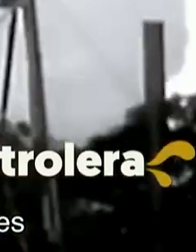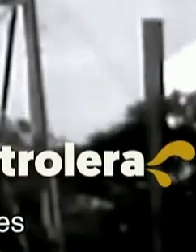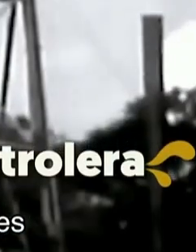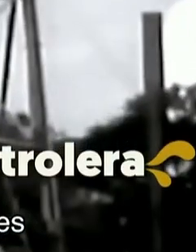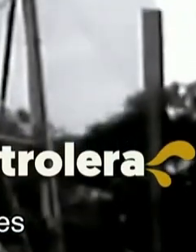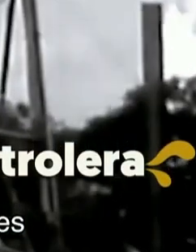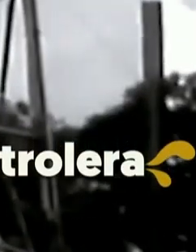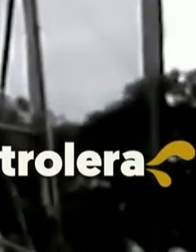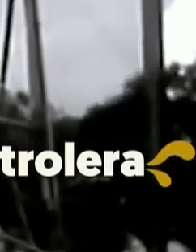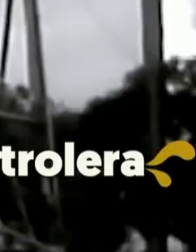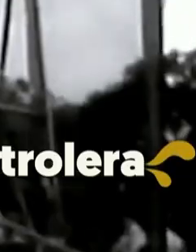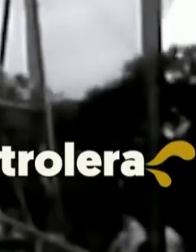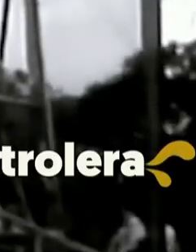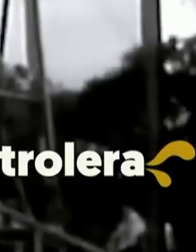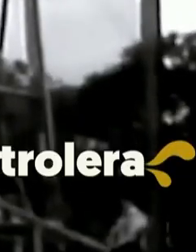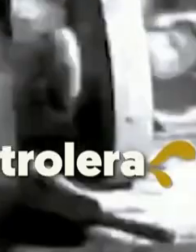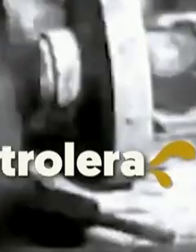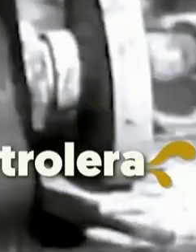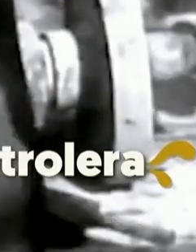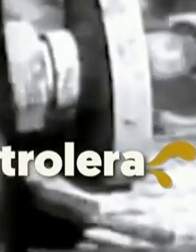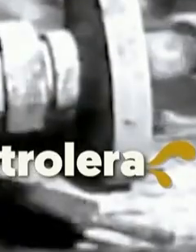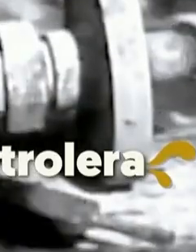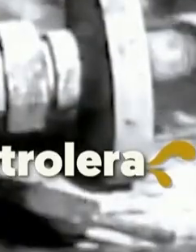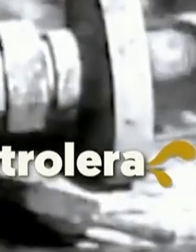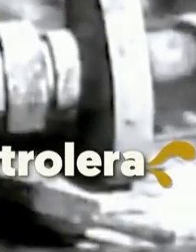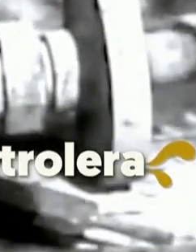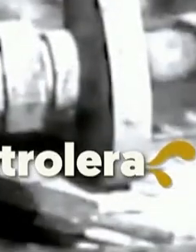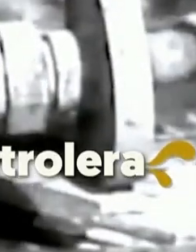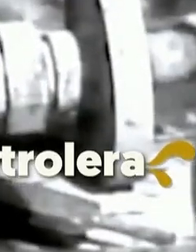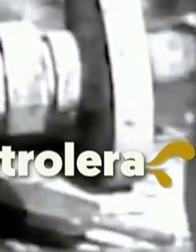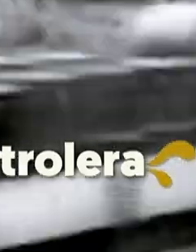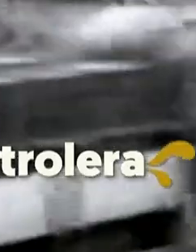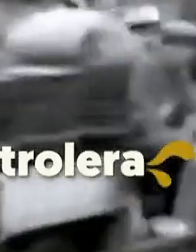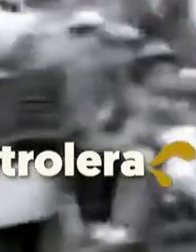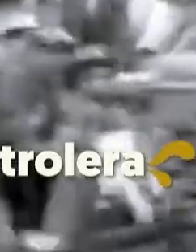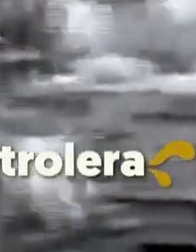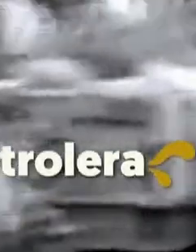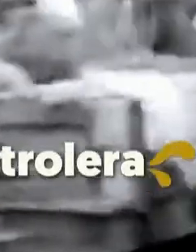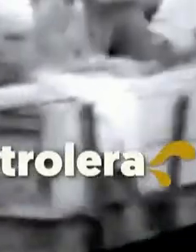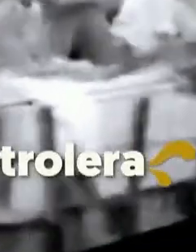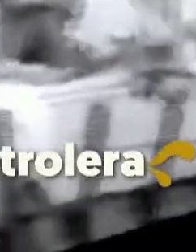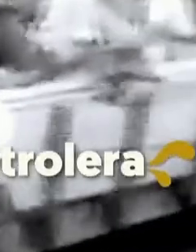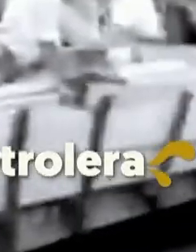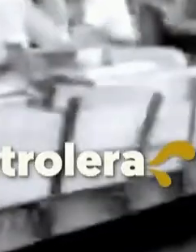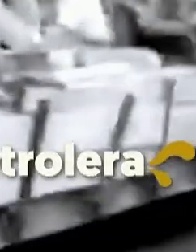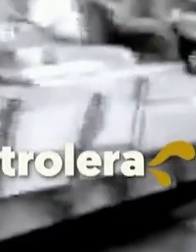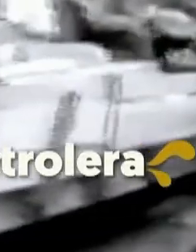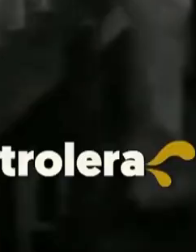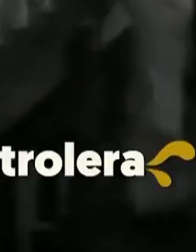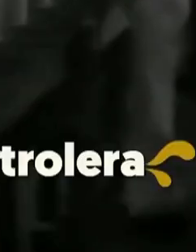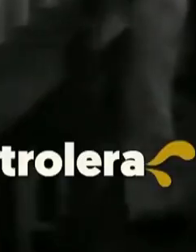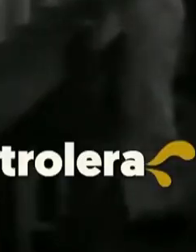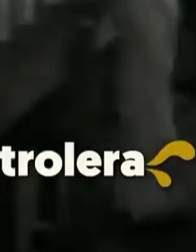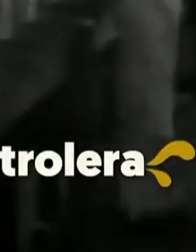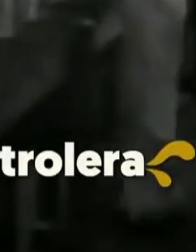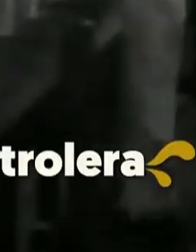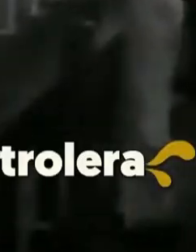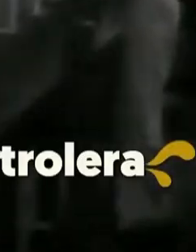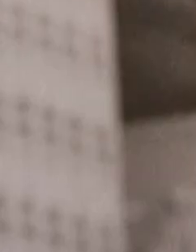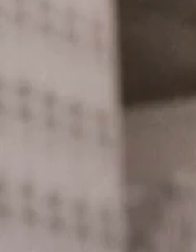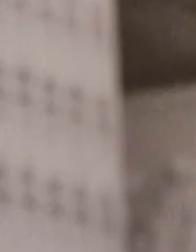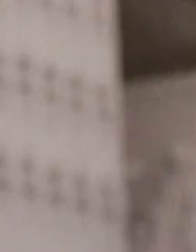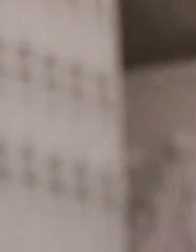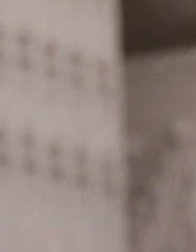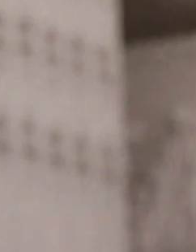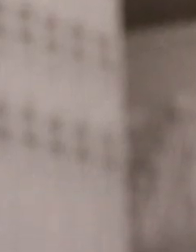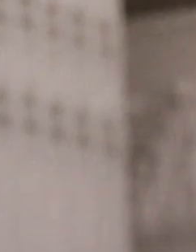decisión de expropiarles y crear petróleos mexicanos, que se convirtió en el pivote del desarrollo industrial de México en el siglo XX.